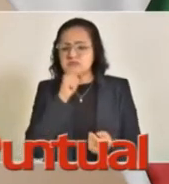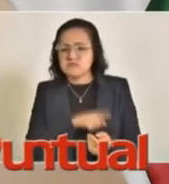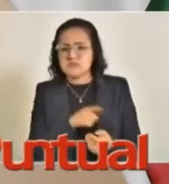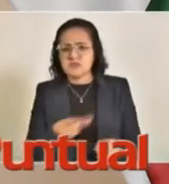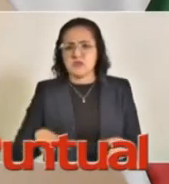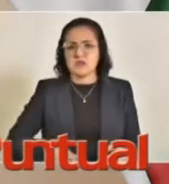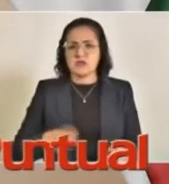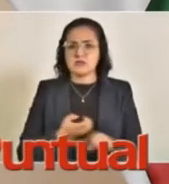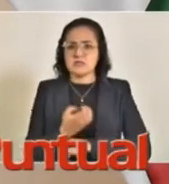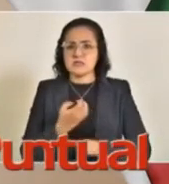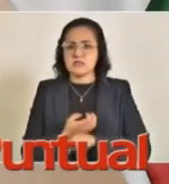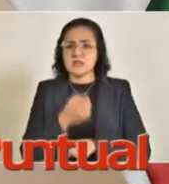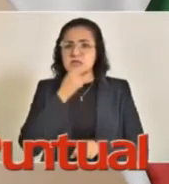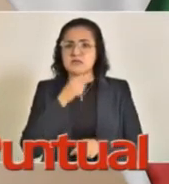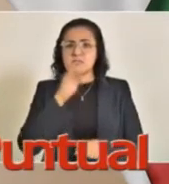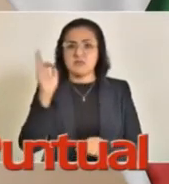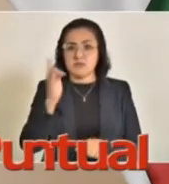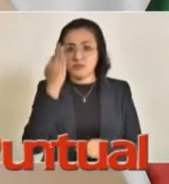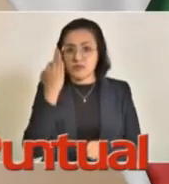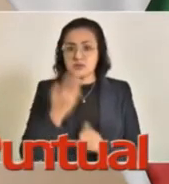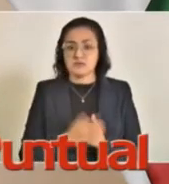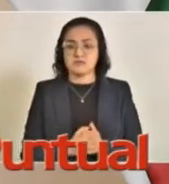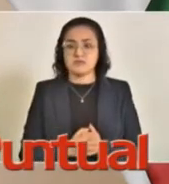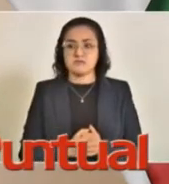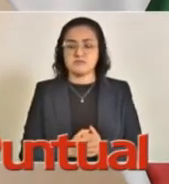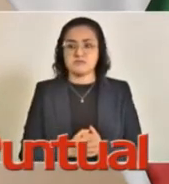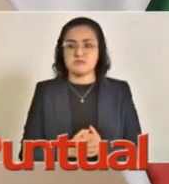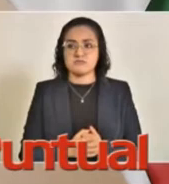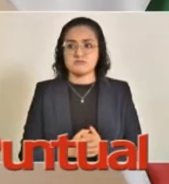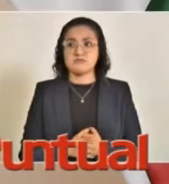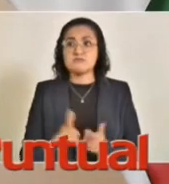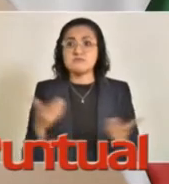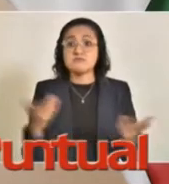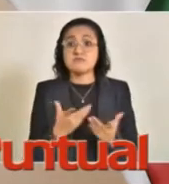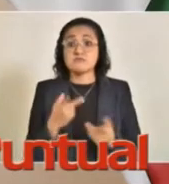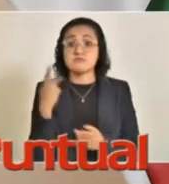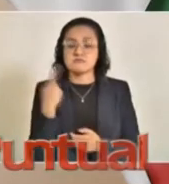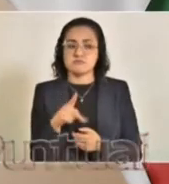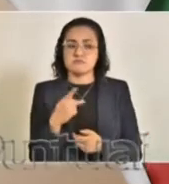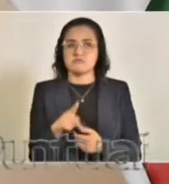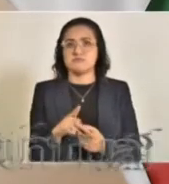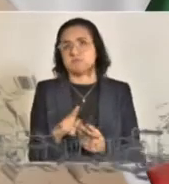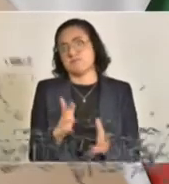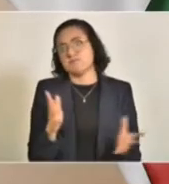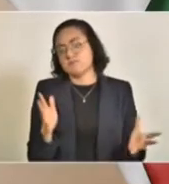estado, y también la federación llevó a cabo por su lado